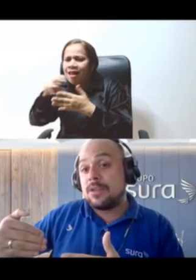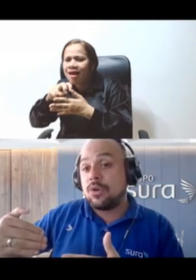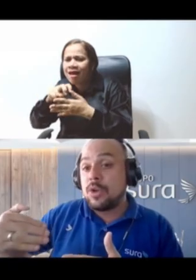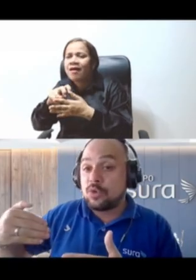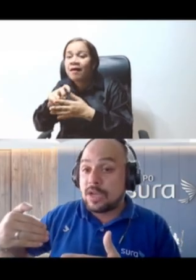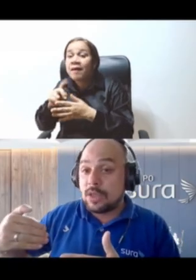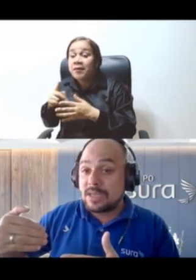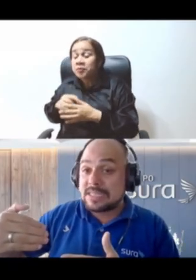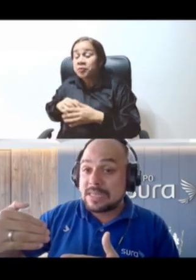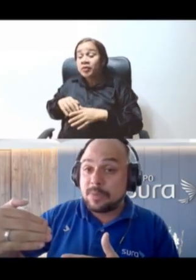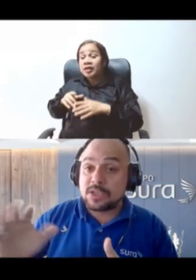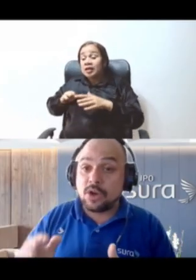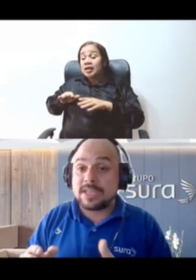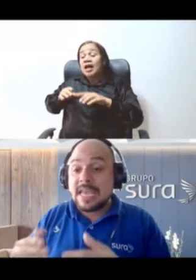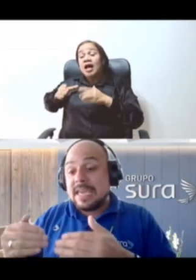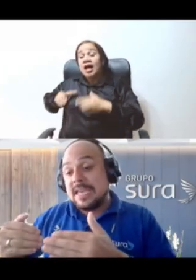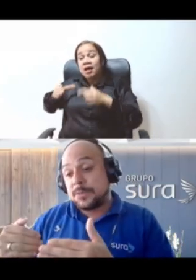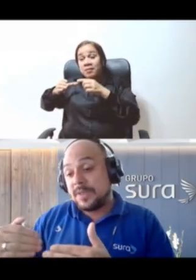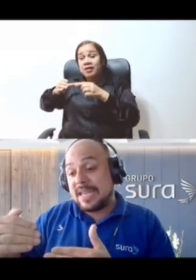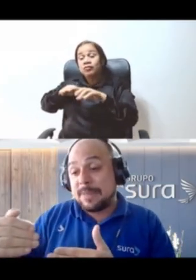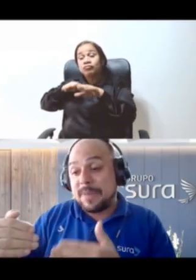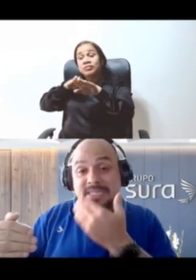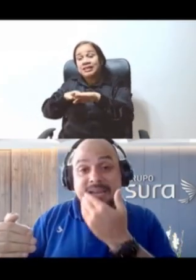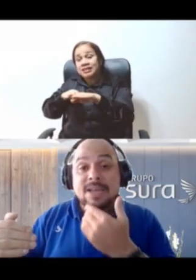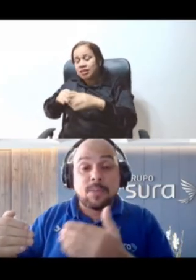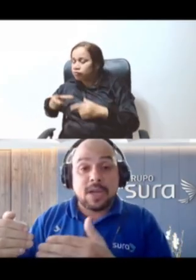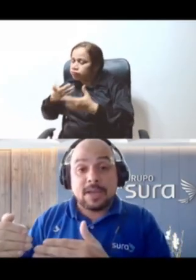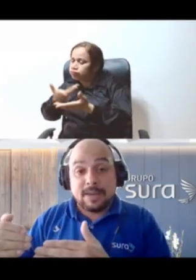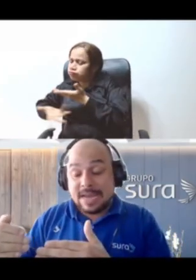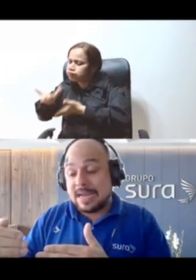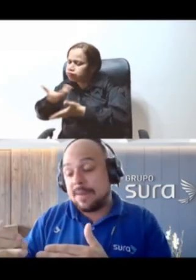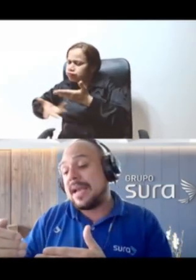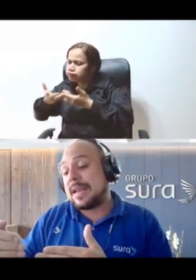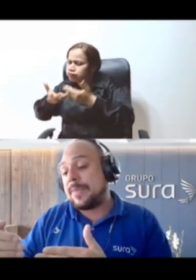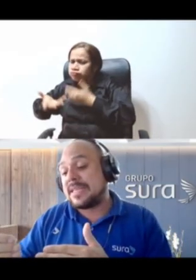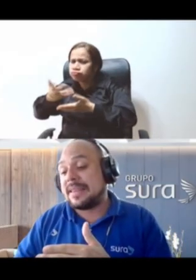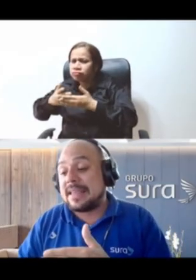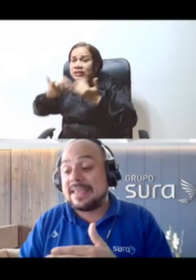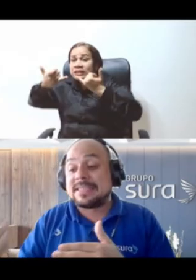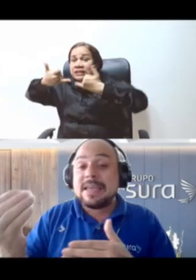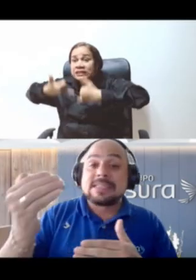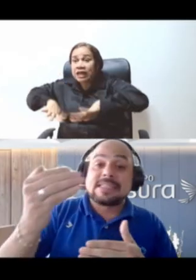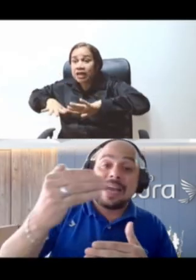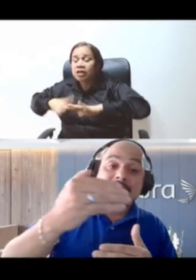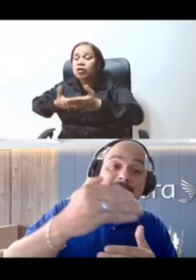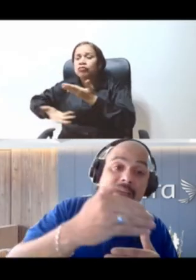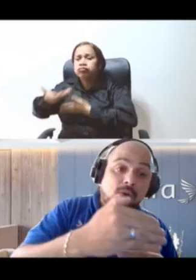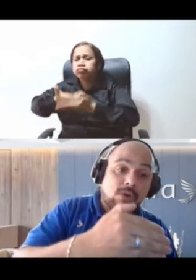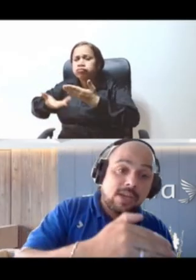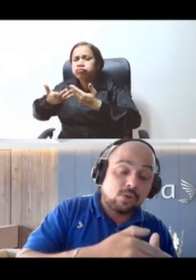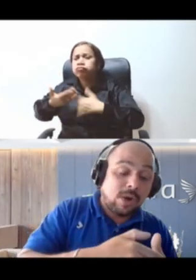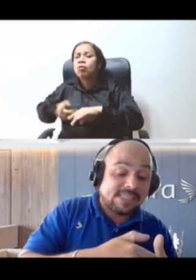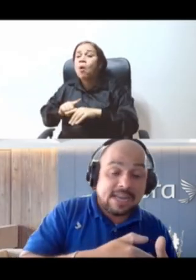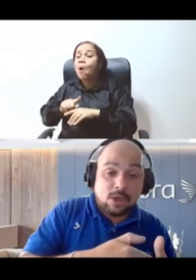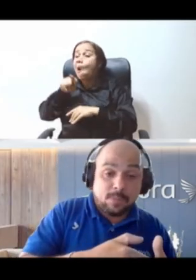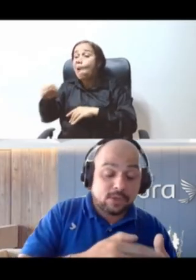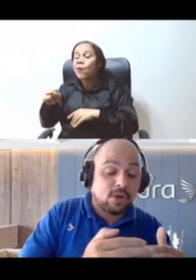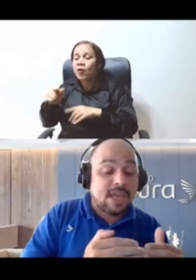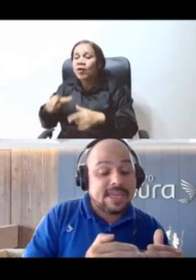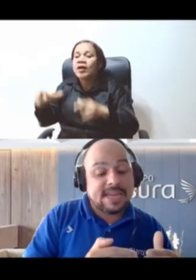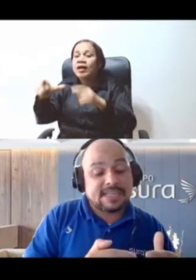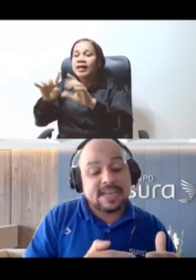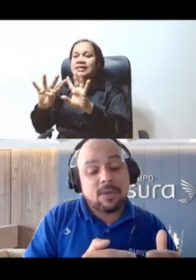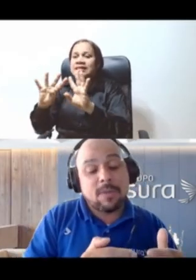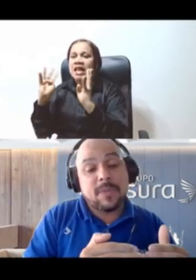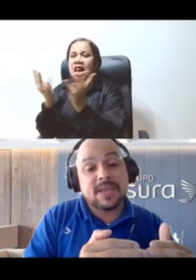como caminando y buscando esas aprobaciones, y después de que pasa por la Cámara de Representantes, salta al Congreso o al